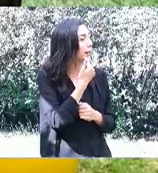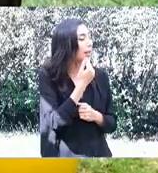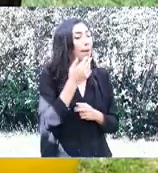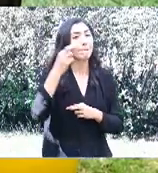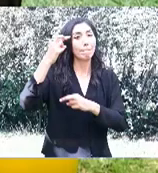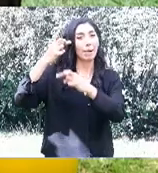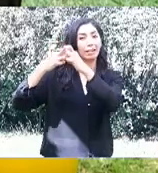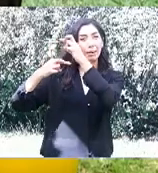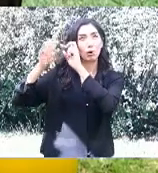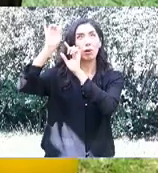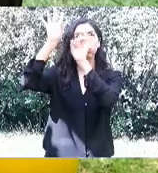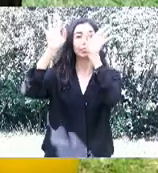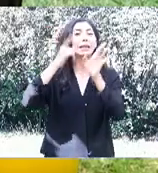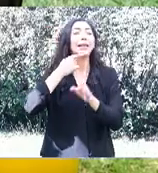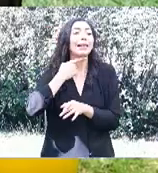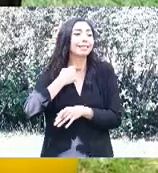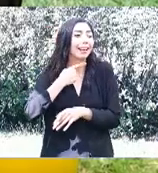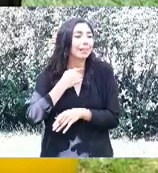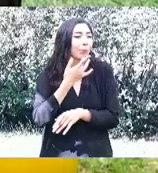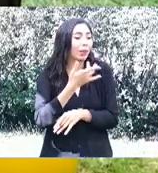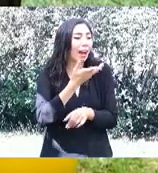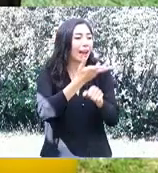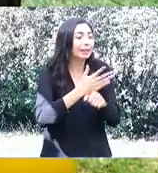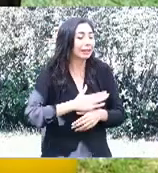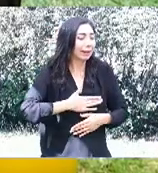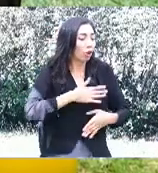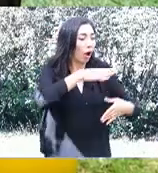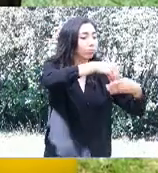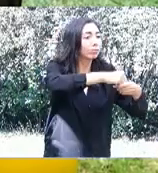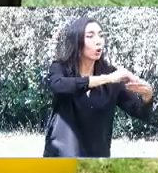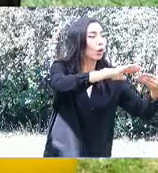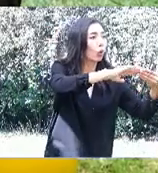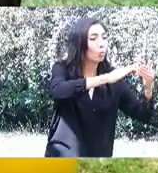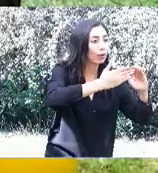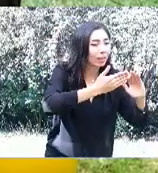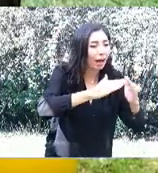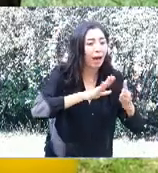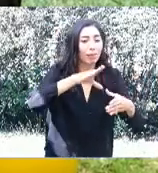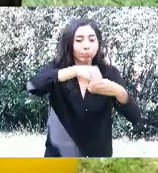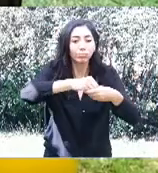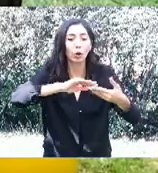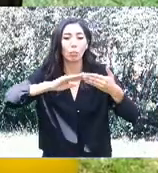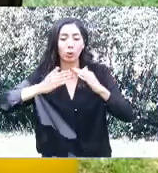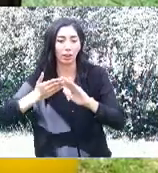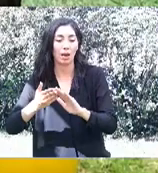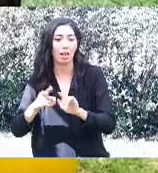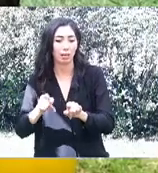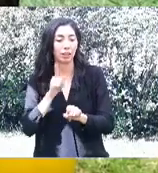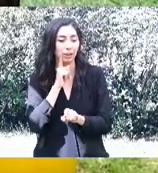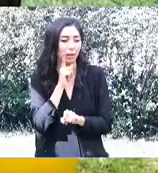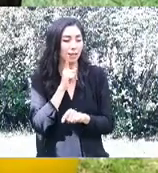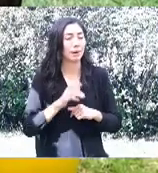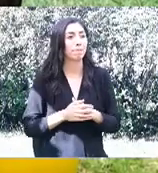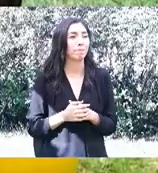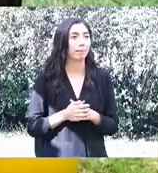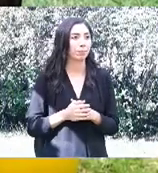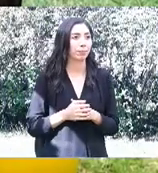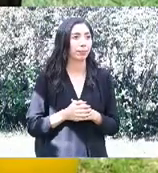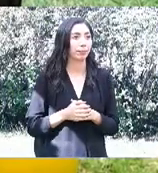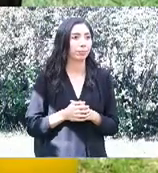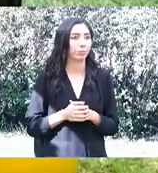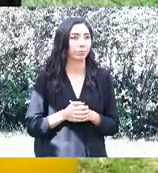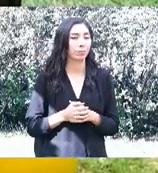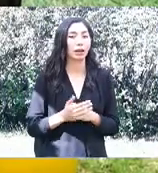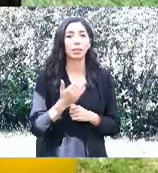interesante por el sentido de comunidad que que que eh que que conlleva eh Y eh Como en